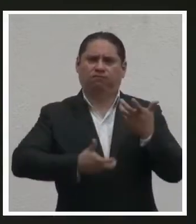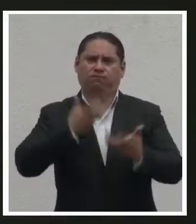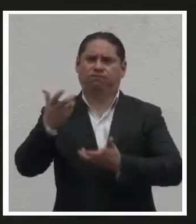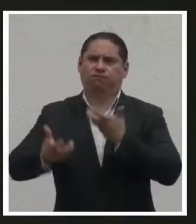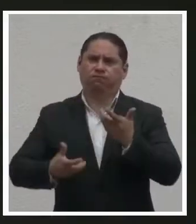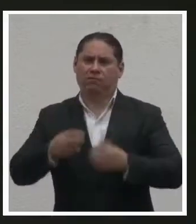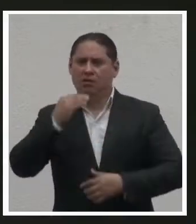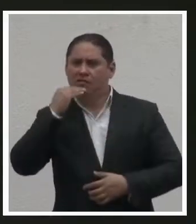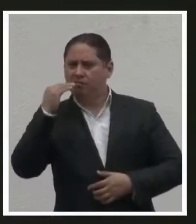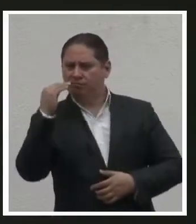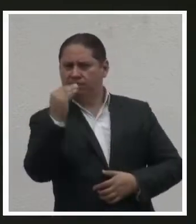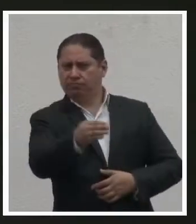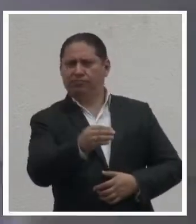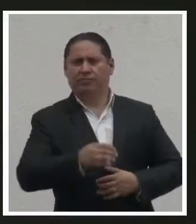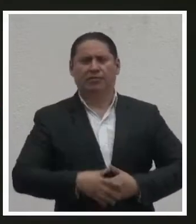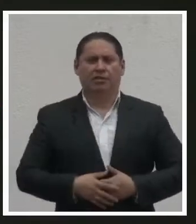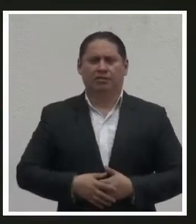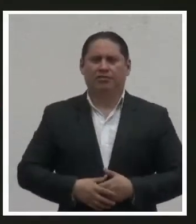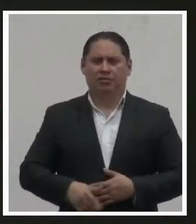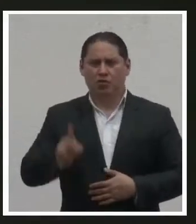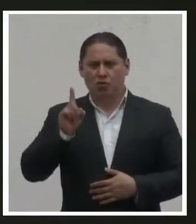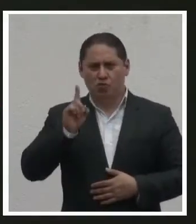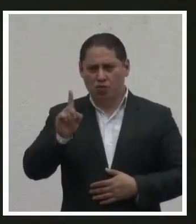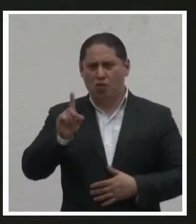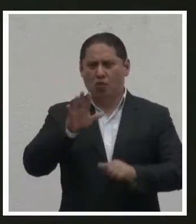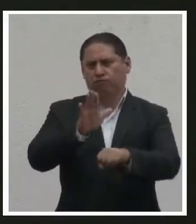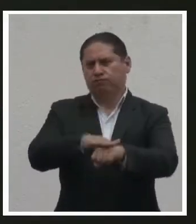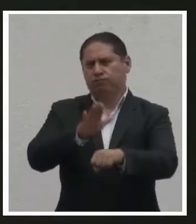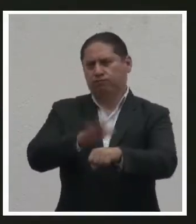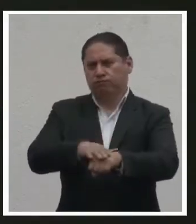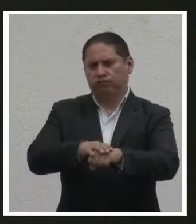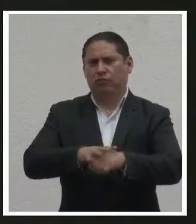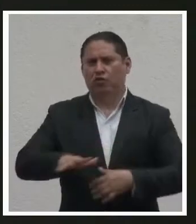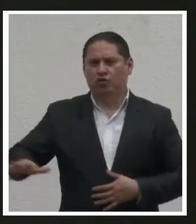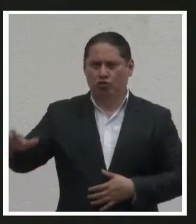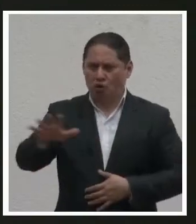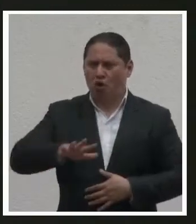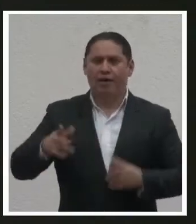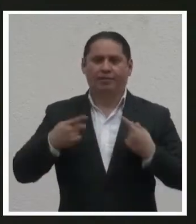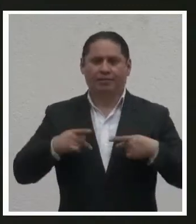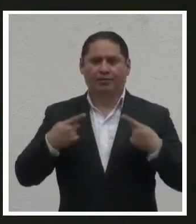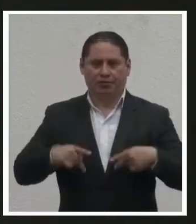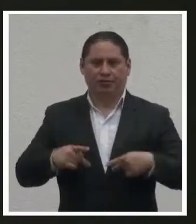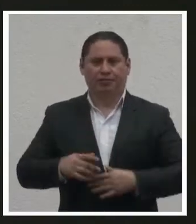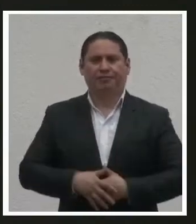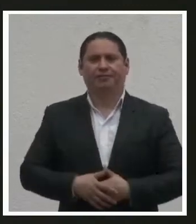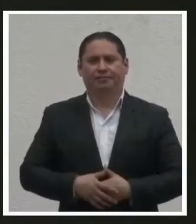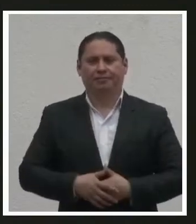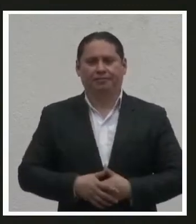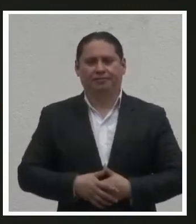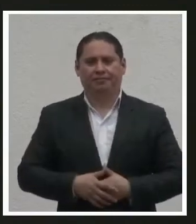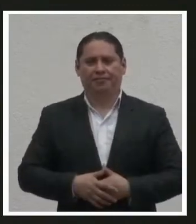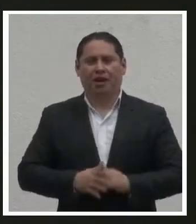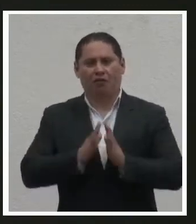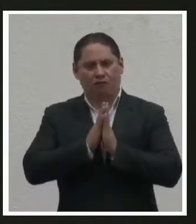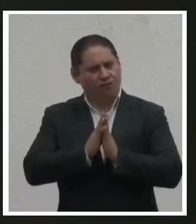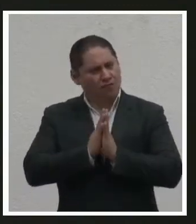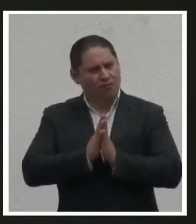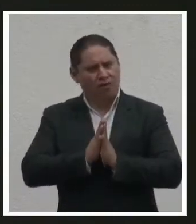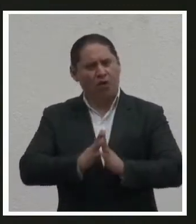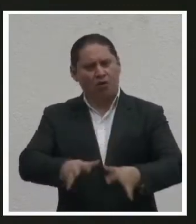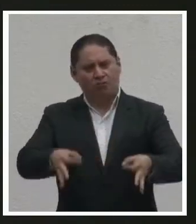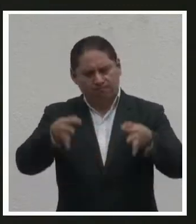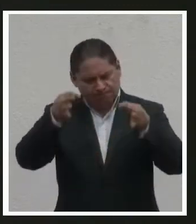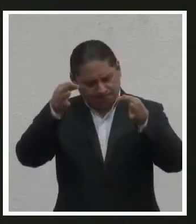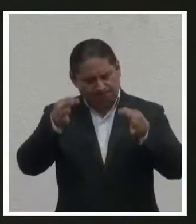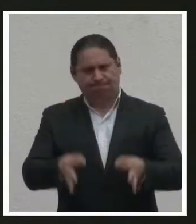mensaje iba acompañado de un latente llamado a las y los chiapanecos a no bajar la guardia y a